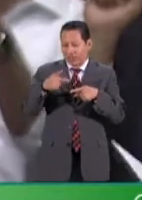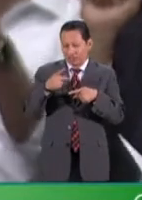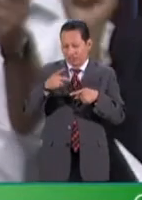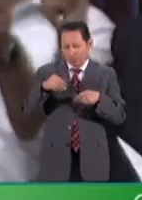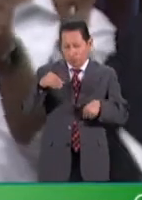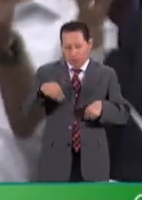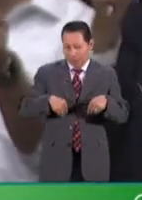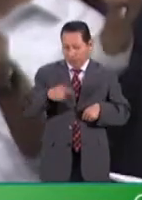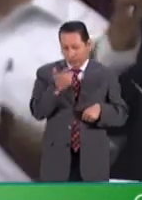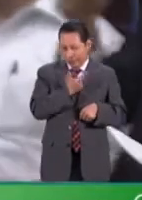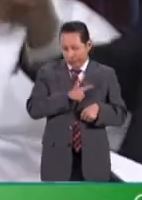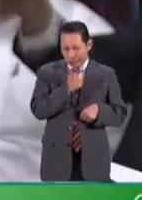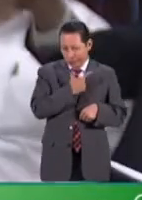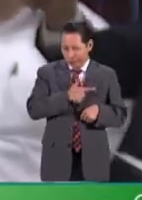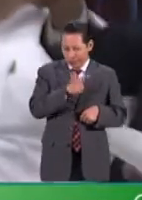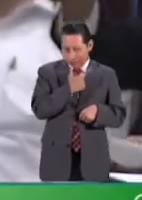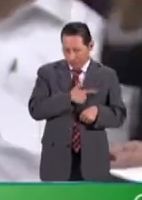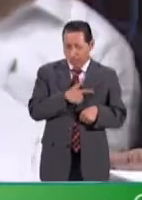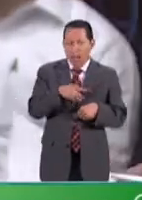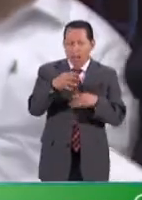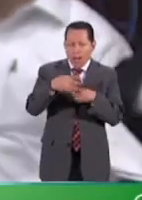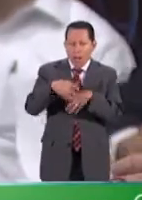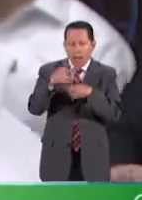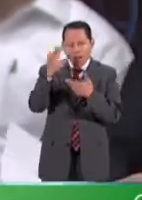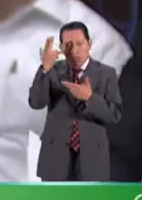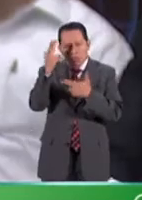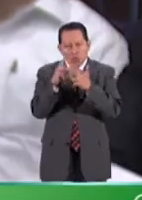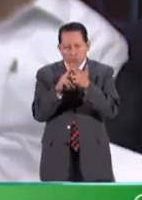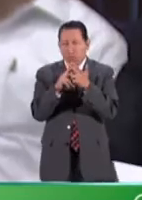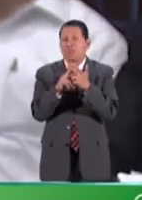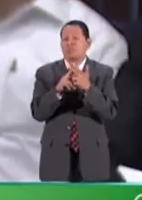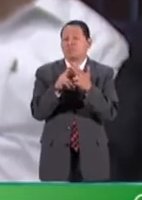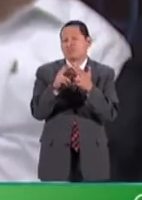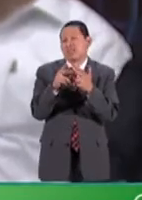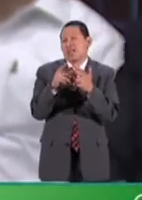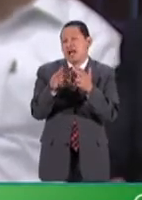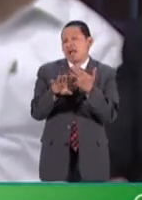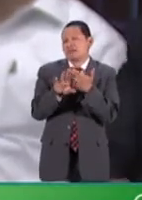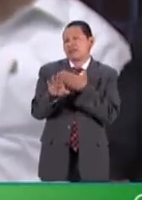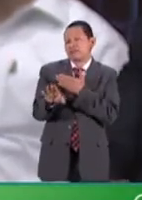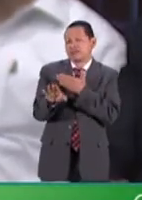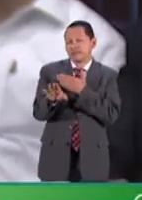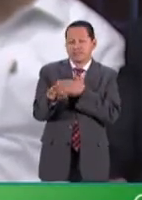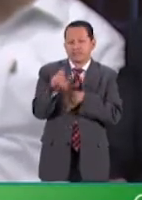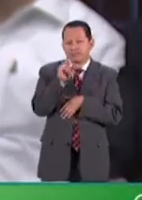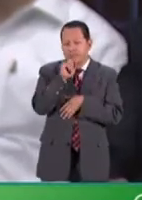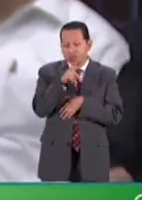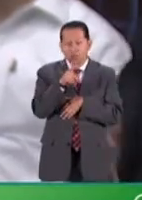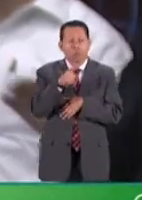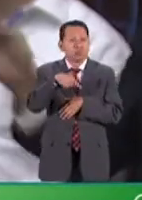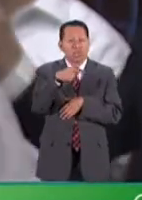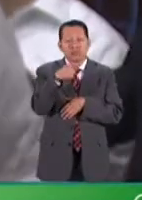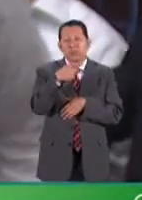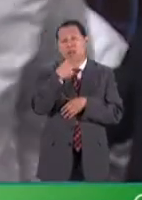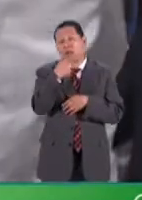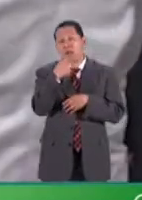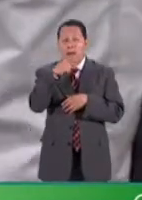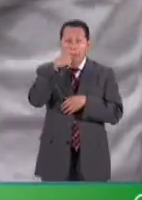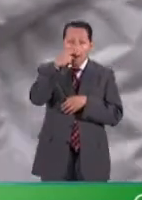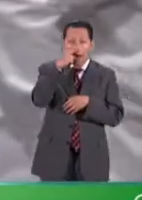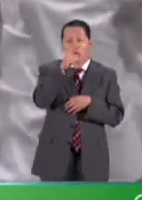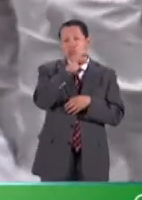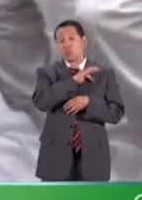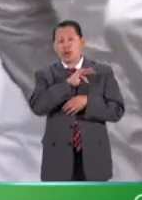que legítimamente se ha manifestado en contra de este atropello. Se presumen grandes demócratas, pero